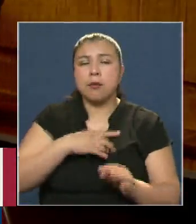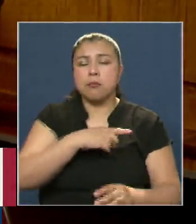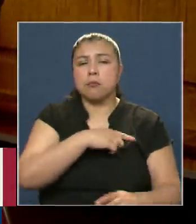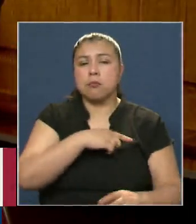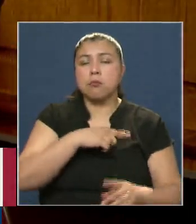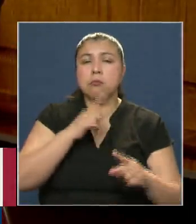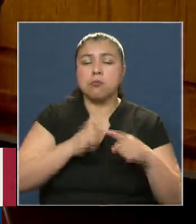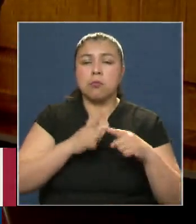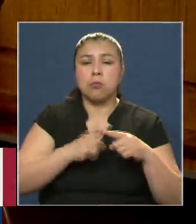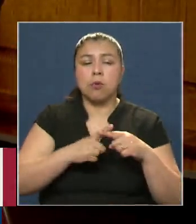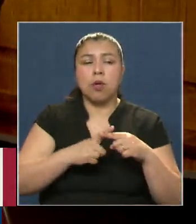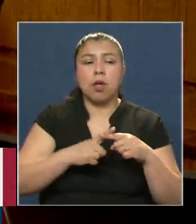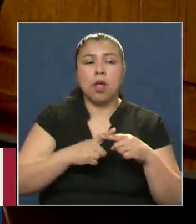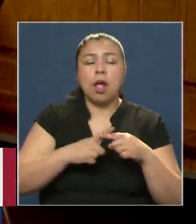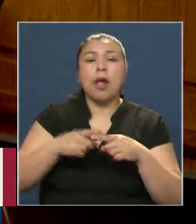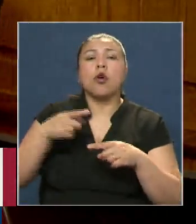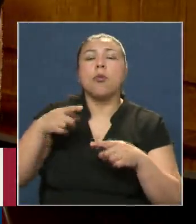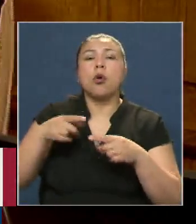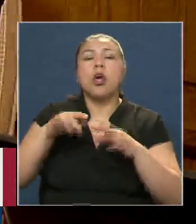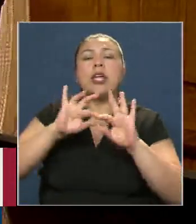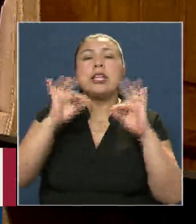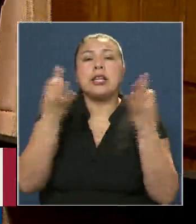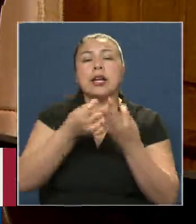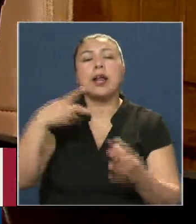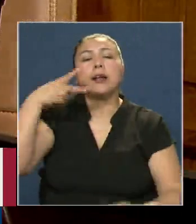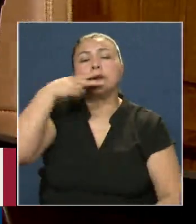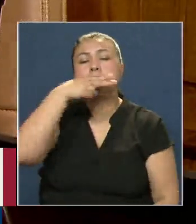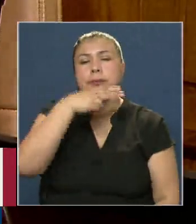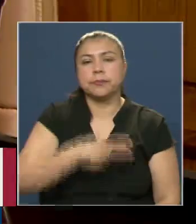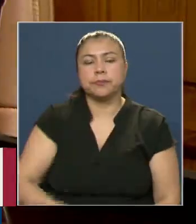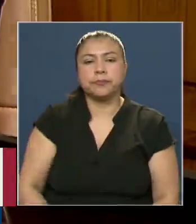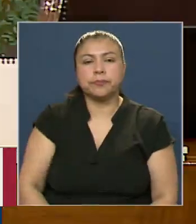reintegral, ¿cierto?, de protección social.